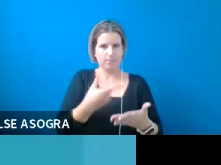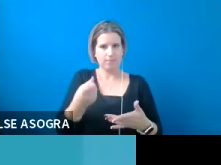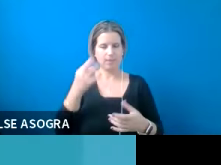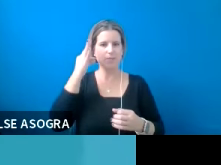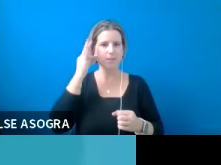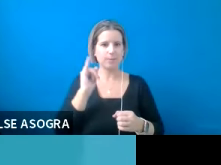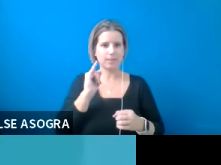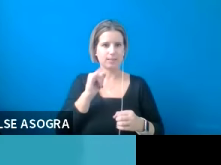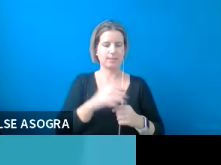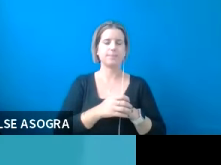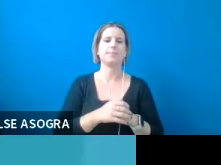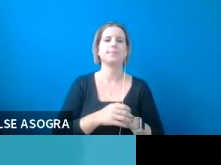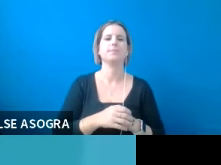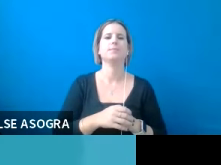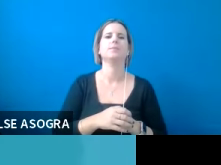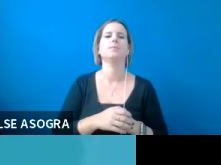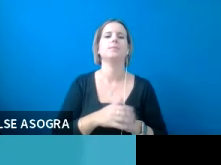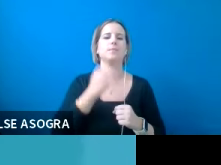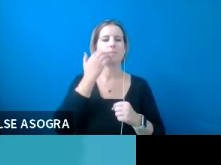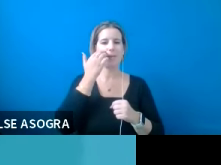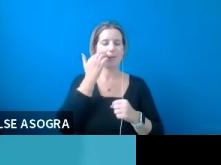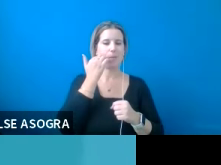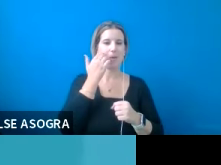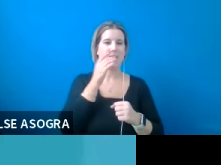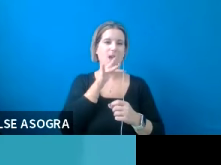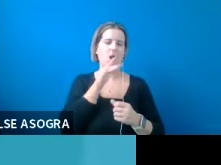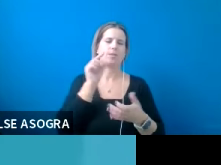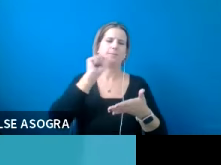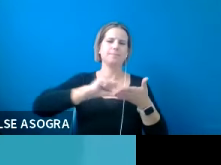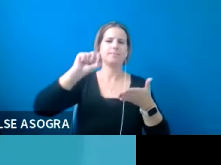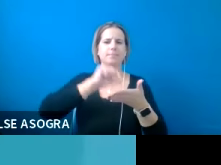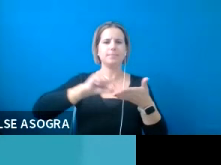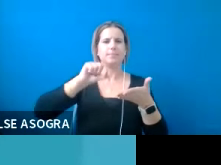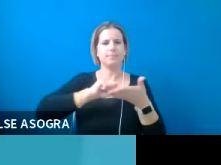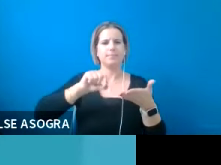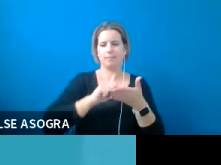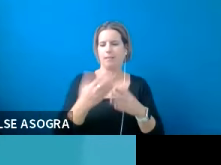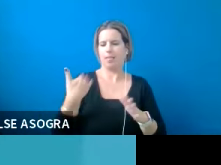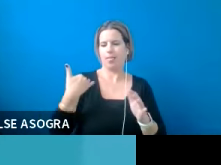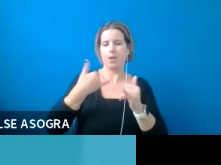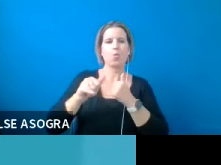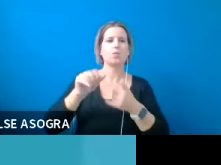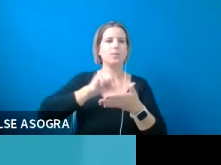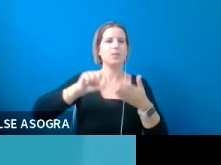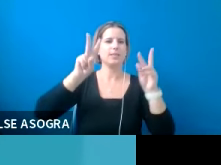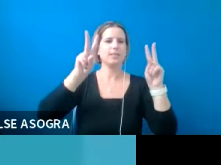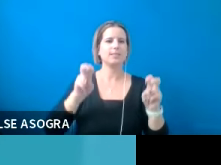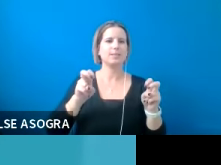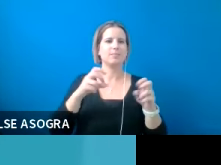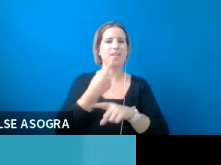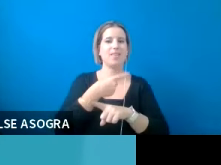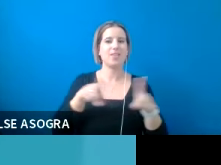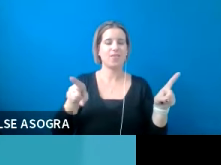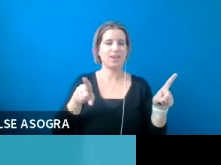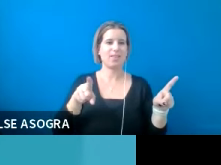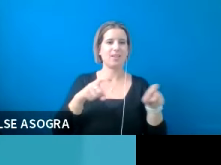del espectro se está escribiendo mucho últimamente sobre las diferencias entre los